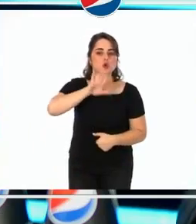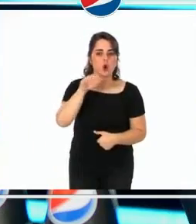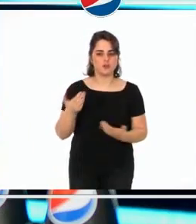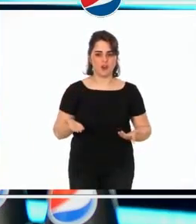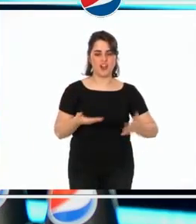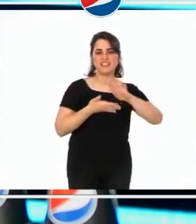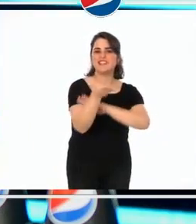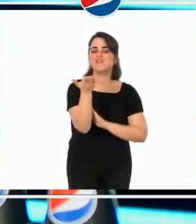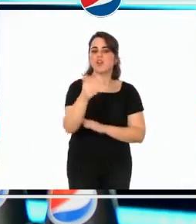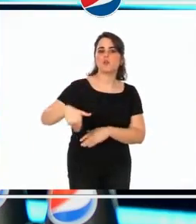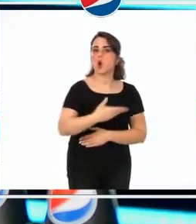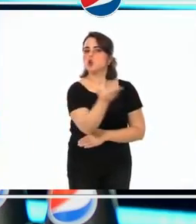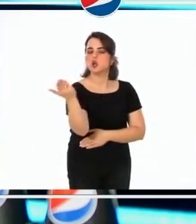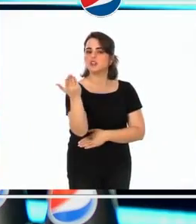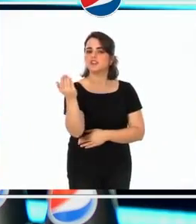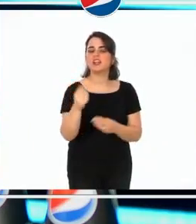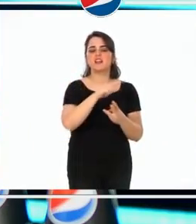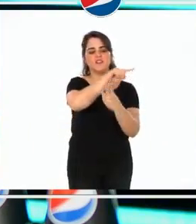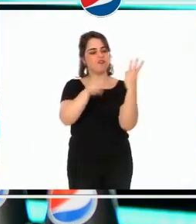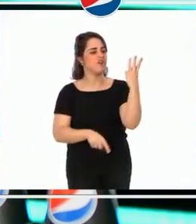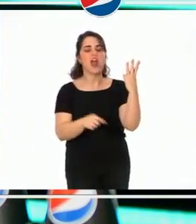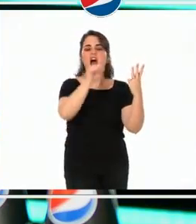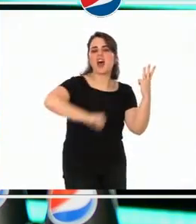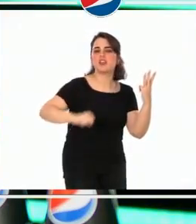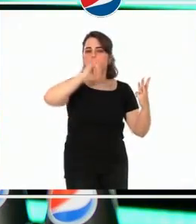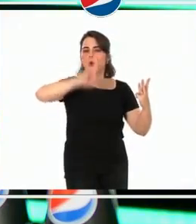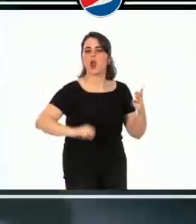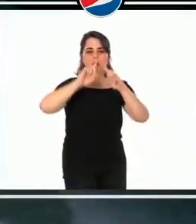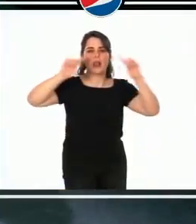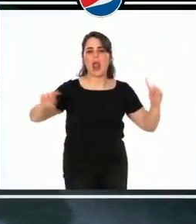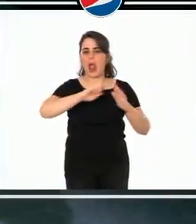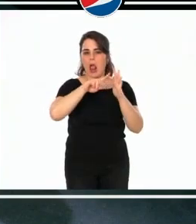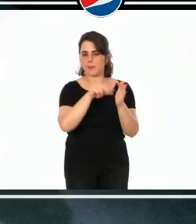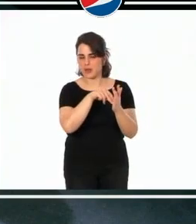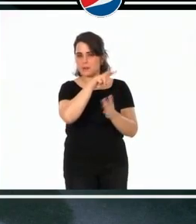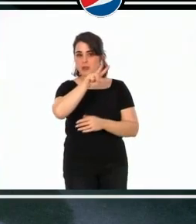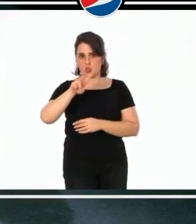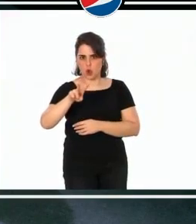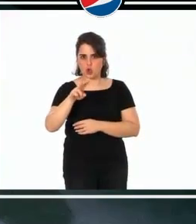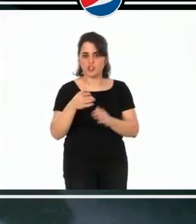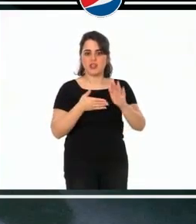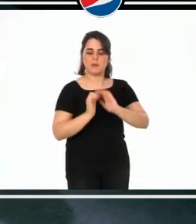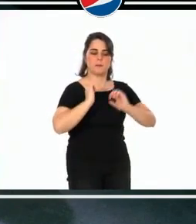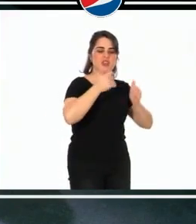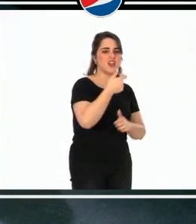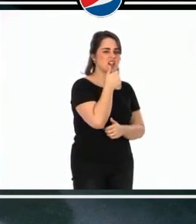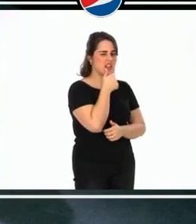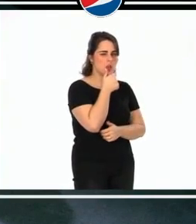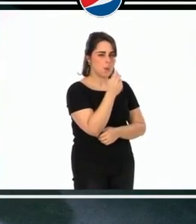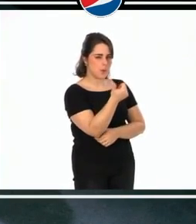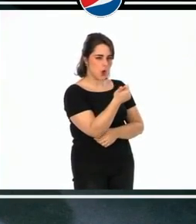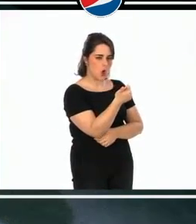sido vuestras tres canciones favoritas de este 2022? Empezaré por Necro, que eres un poco